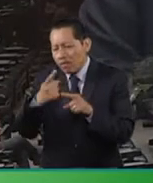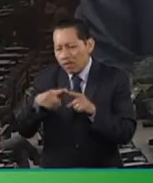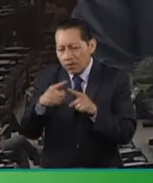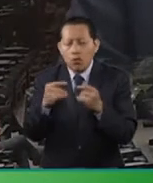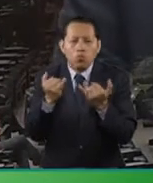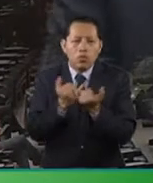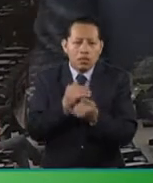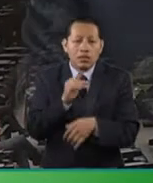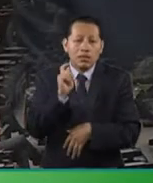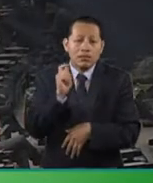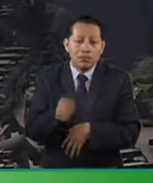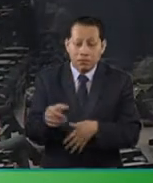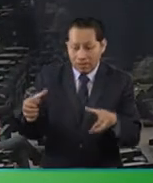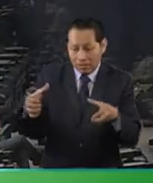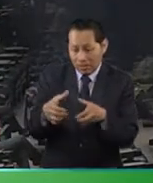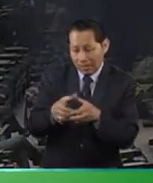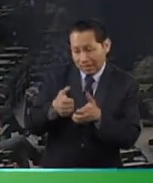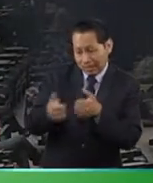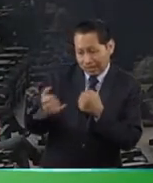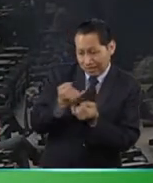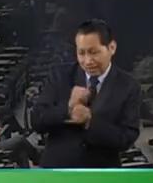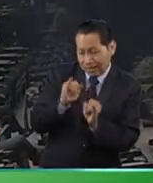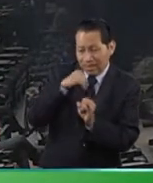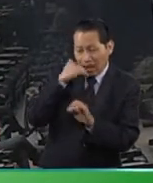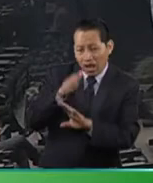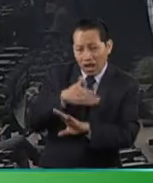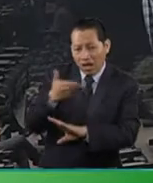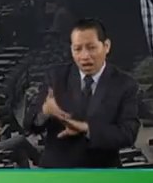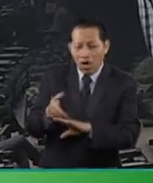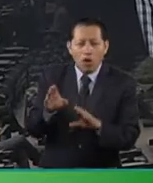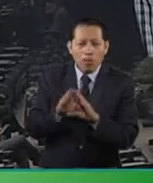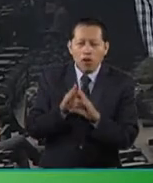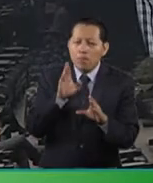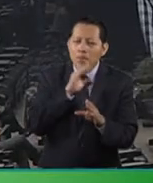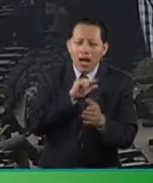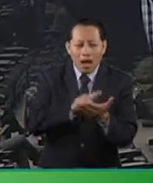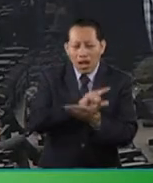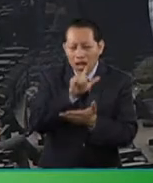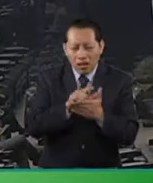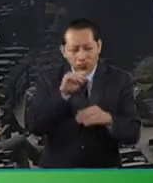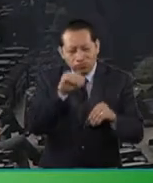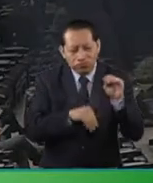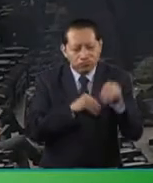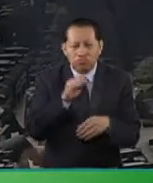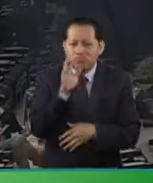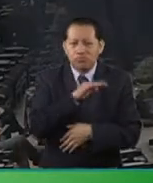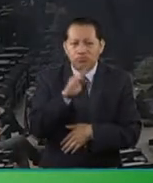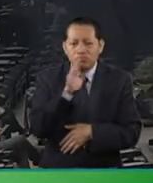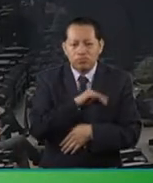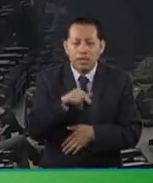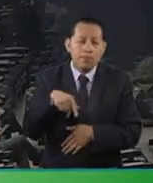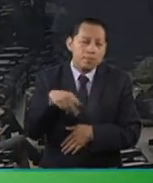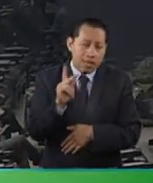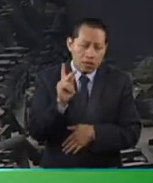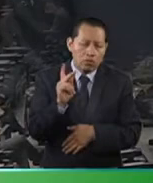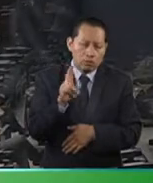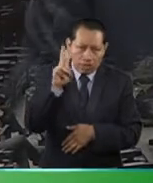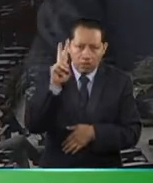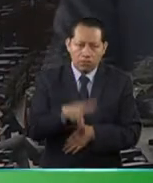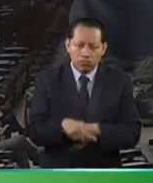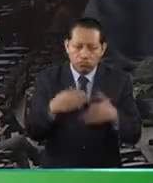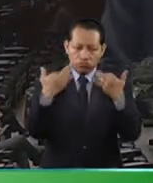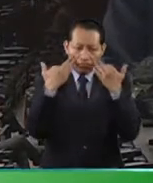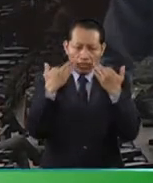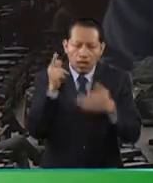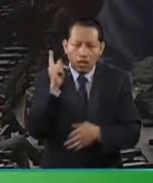asalto a la independencia judicial con apresuradas y mal diseñadas reformas legales pero es incuestionable